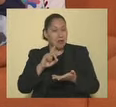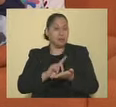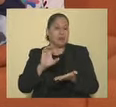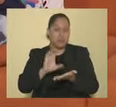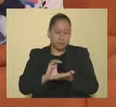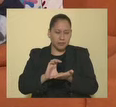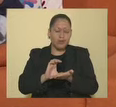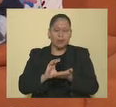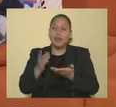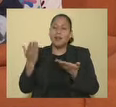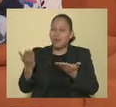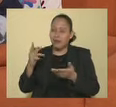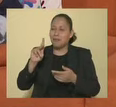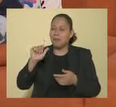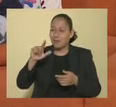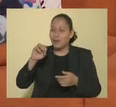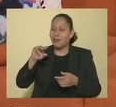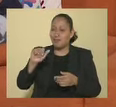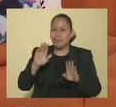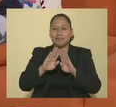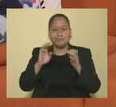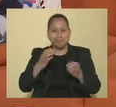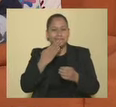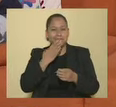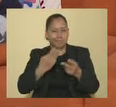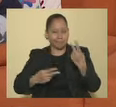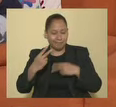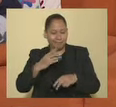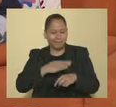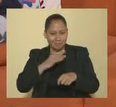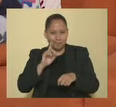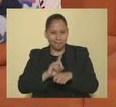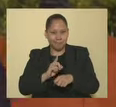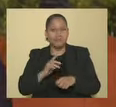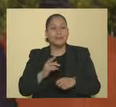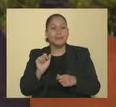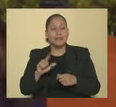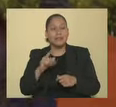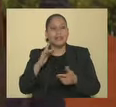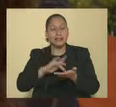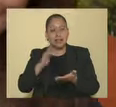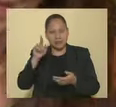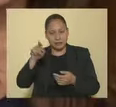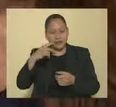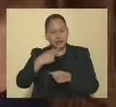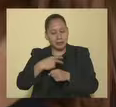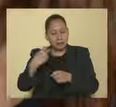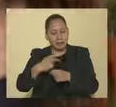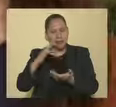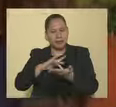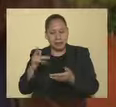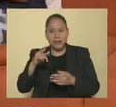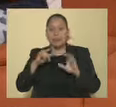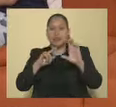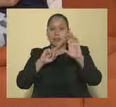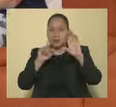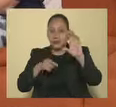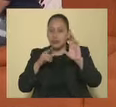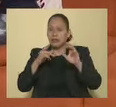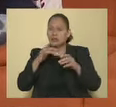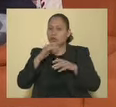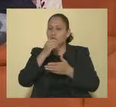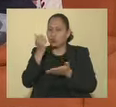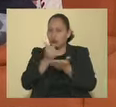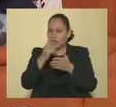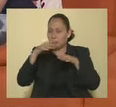discapacidad. Paloma, ¿cómo estás? Muy buenos días, bienvenida. Buenos días, gracias por invitarme. No, gracias a ti. Esta sección es muy importante para tu ciudad, ¿eh? Se llama Ciudad